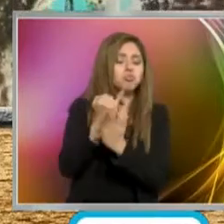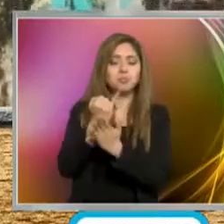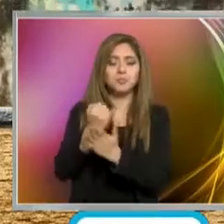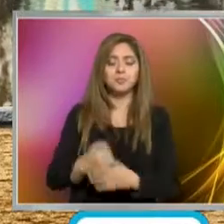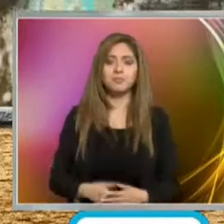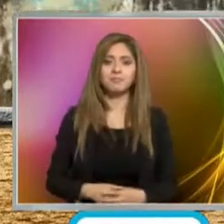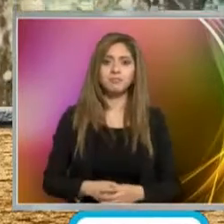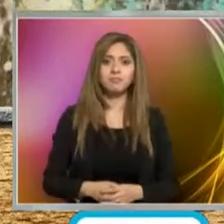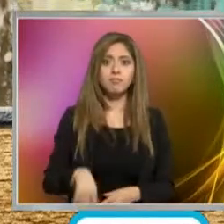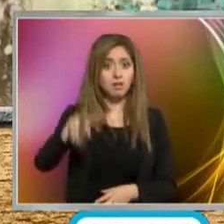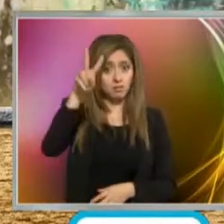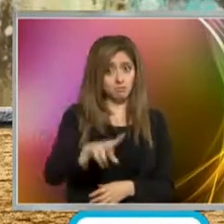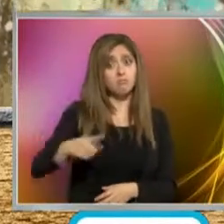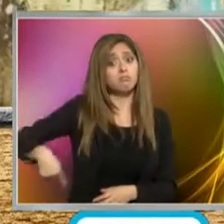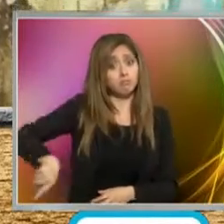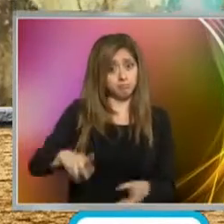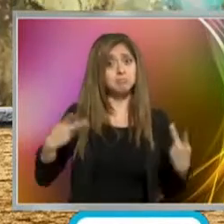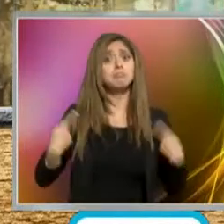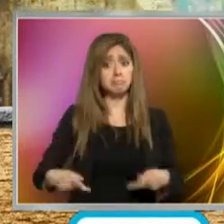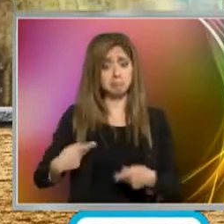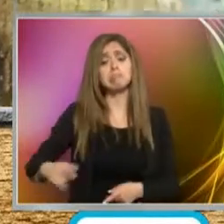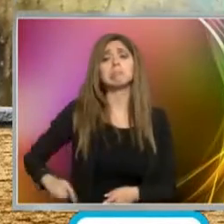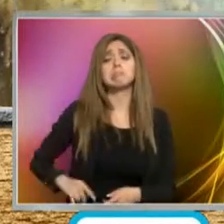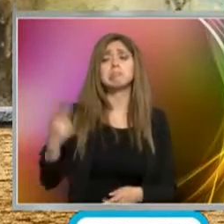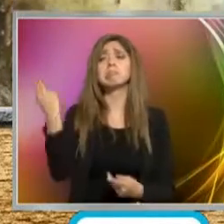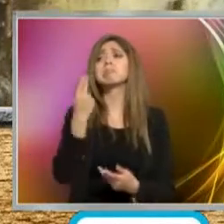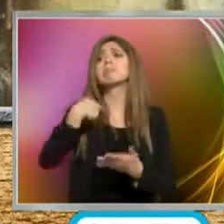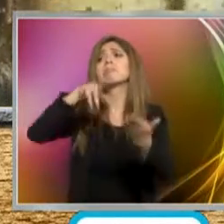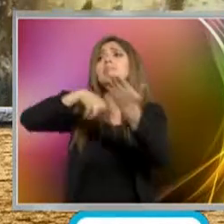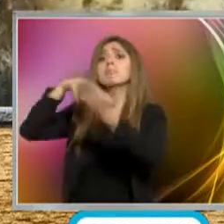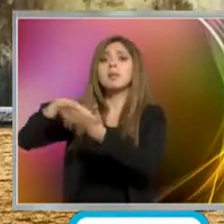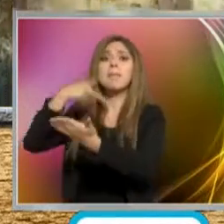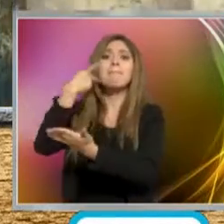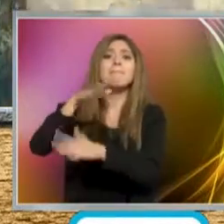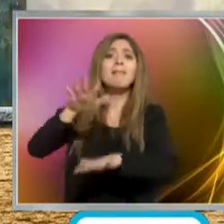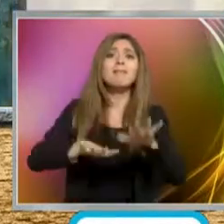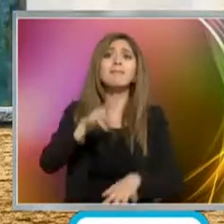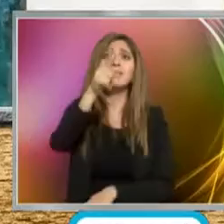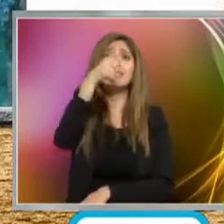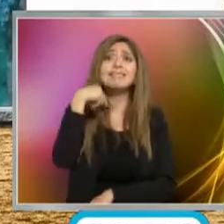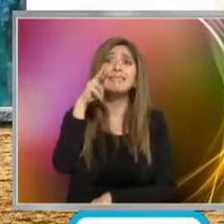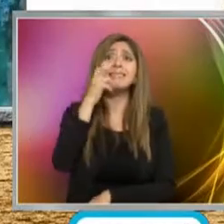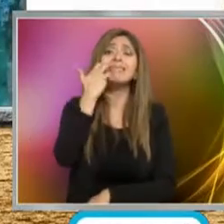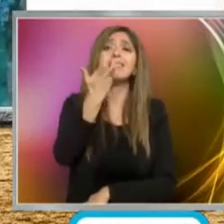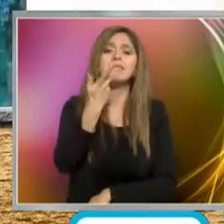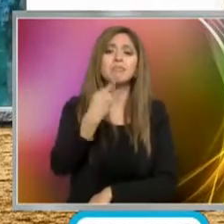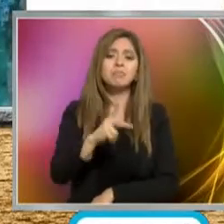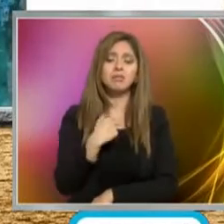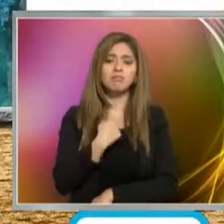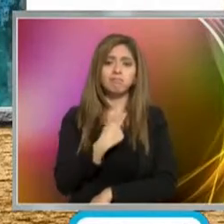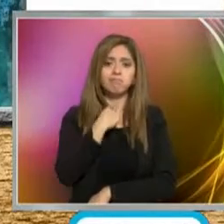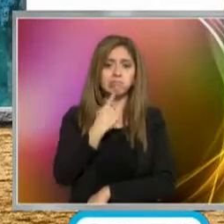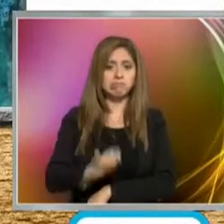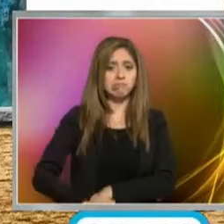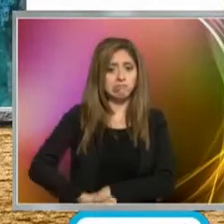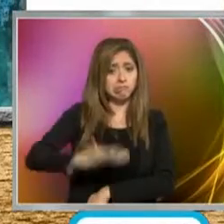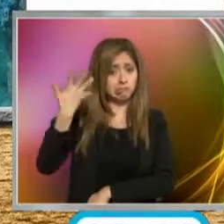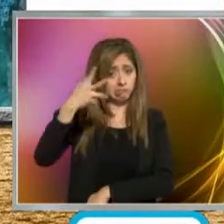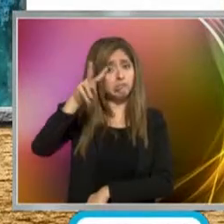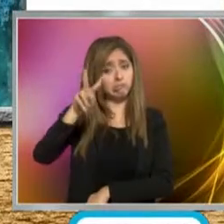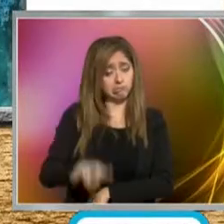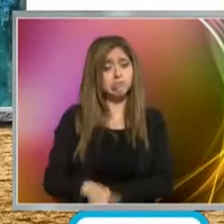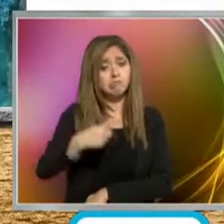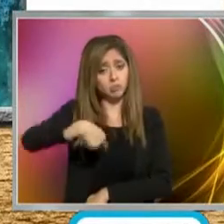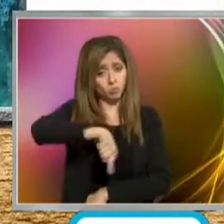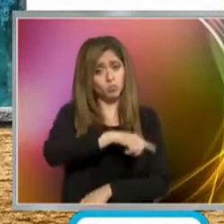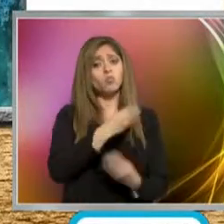a la gente le encanta el arte, pero muchas veces... Es inalcanzable. Es inalcanzable porque estemos claros que es un trabajo que requiere muchísimo tiempo,